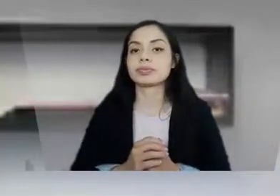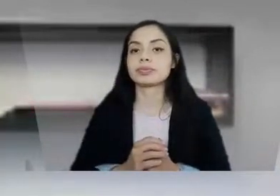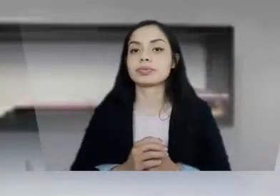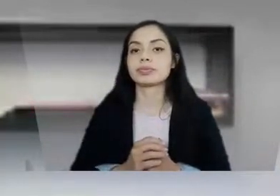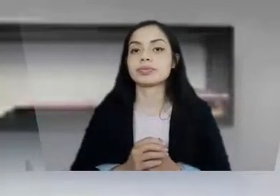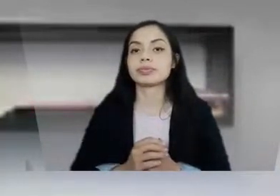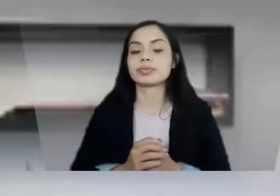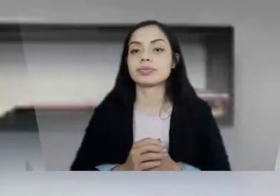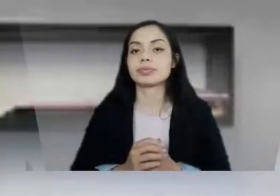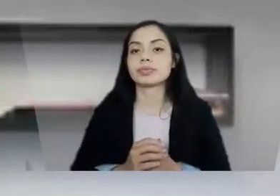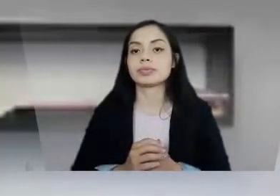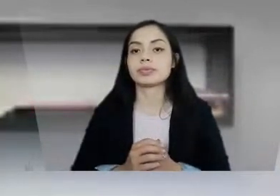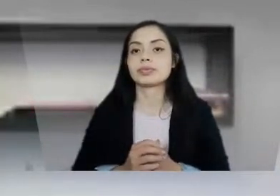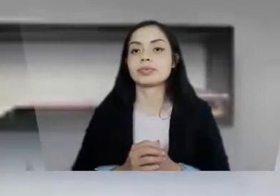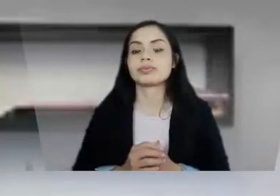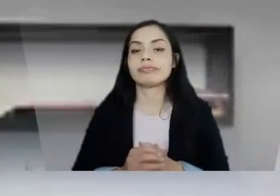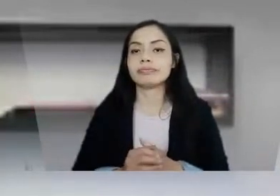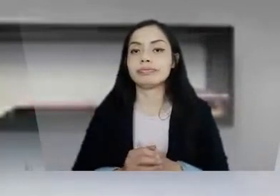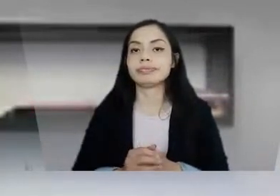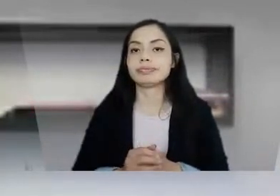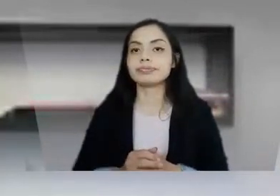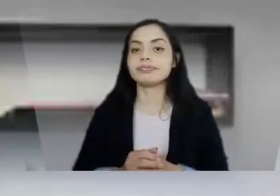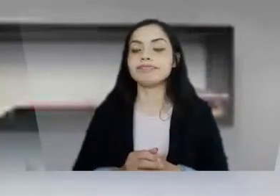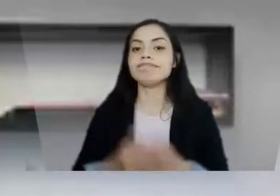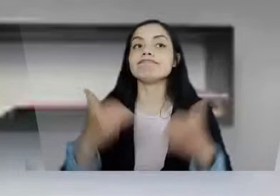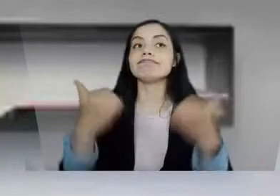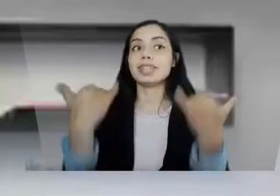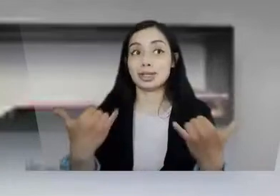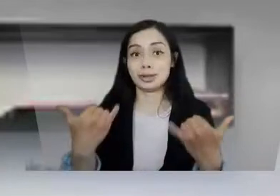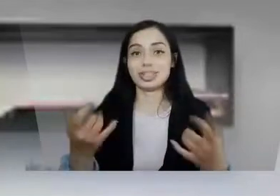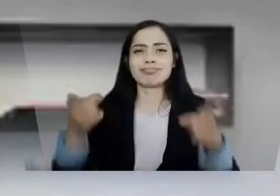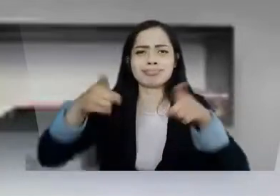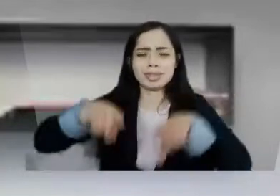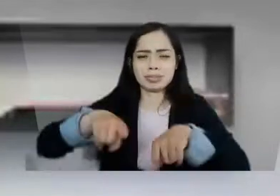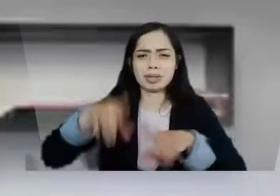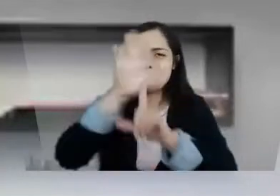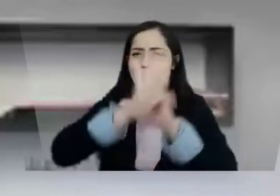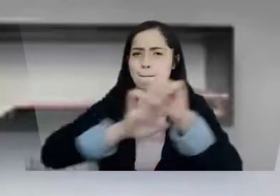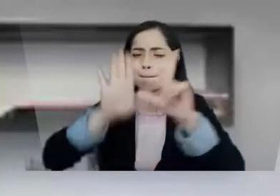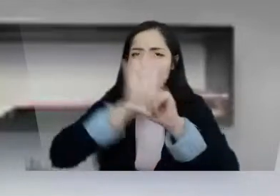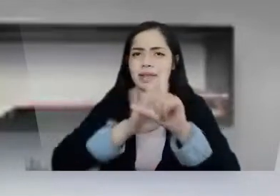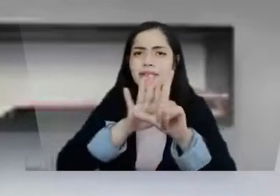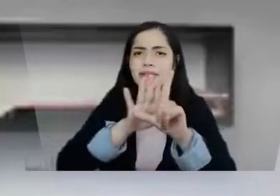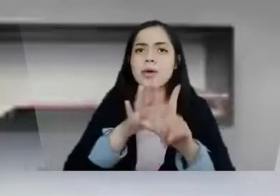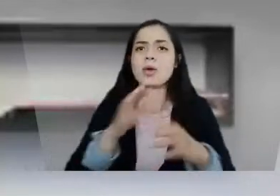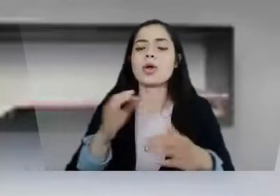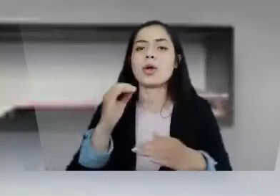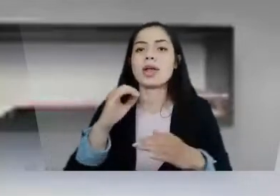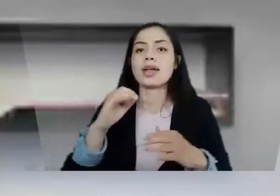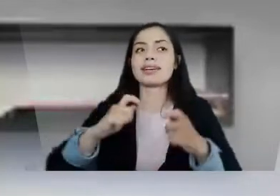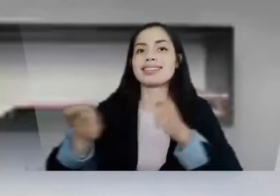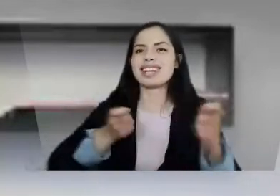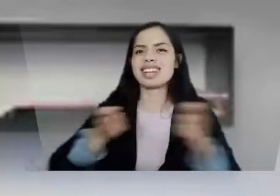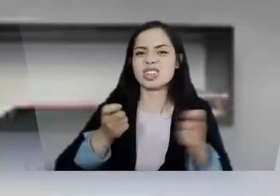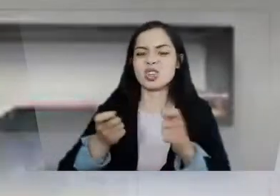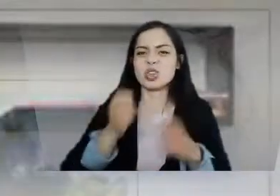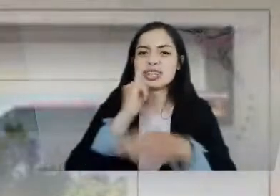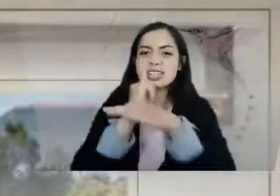De igual forma, tenemos el saludo del director del Instituto Humboldt, el doctor Hernando García.